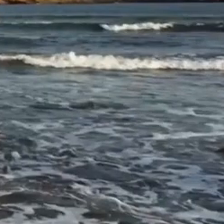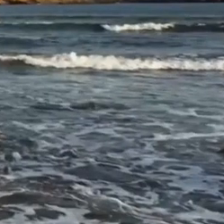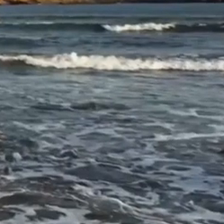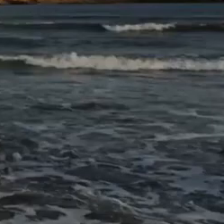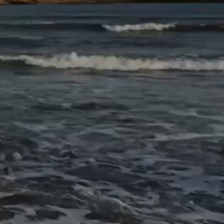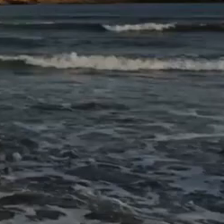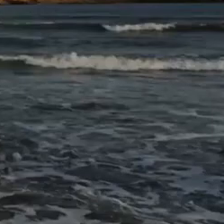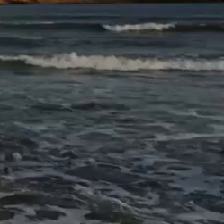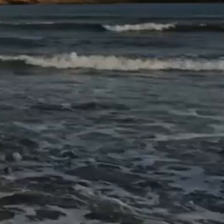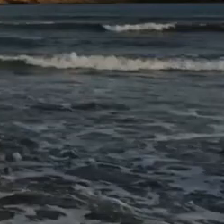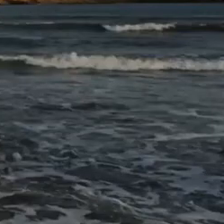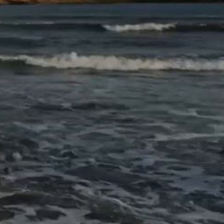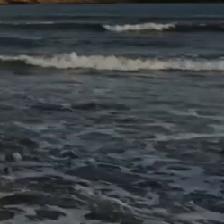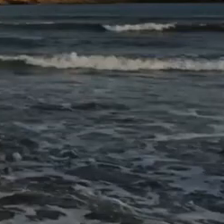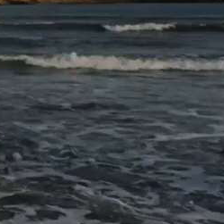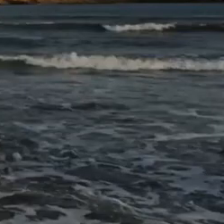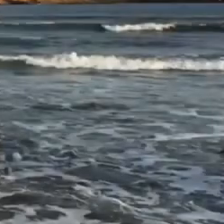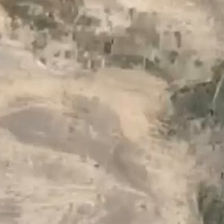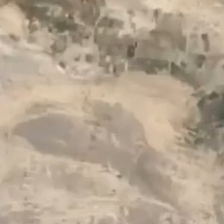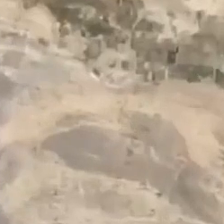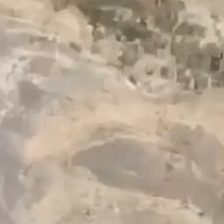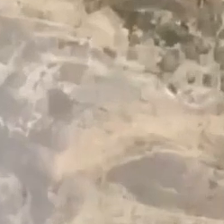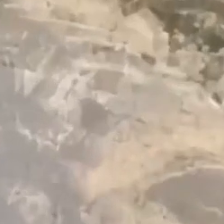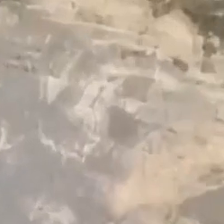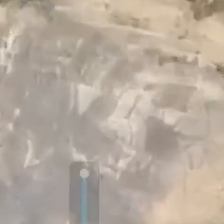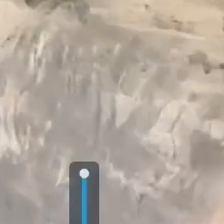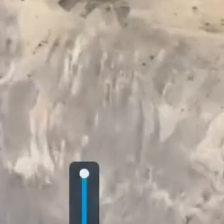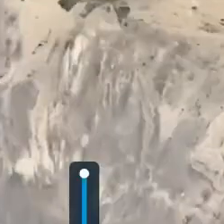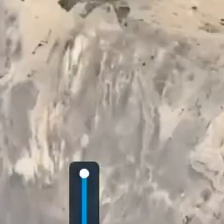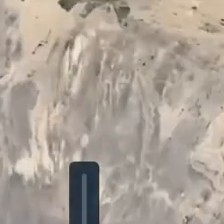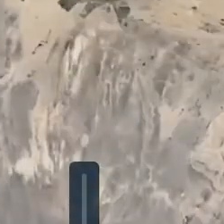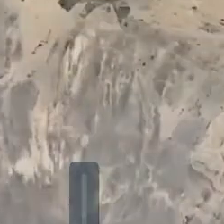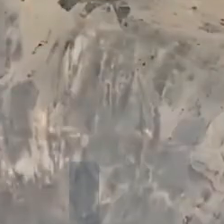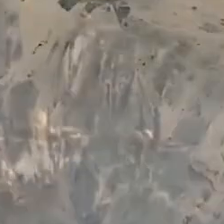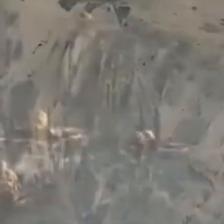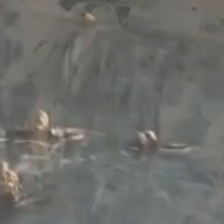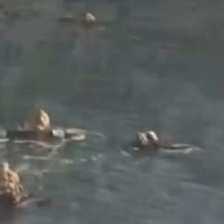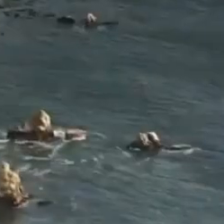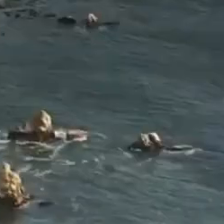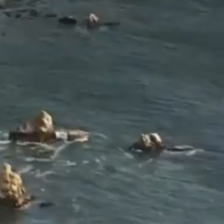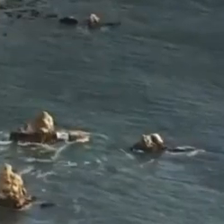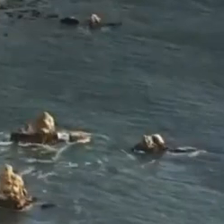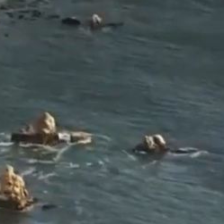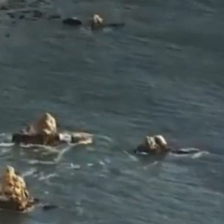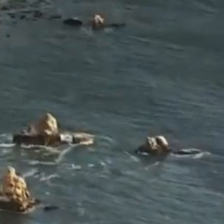Del desierto, porción de tierra árida.